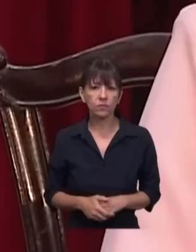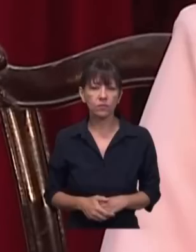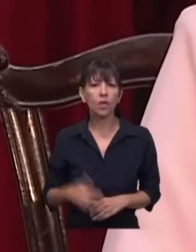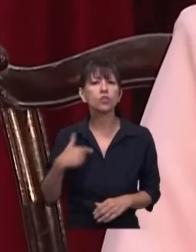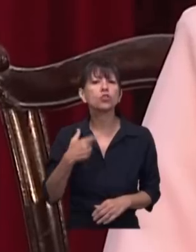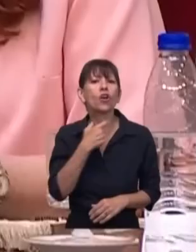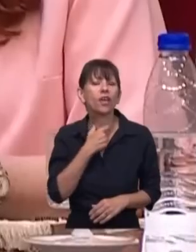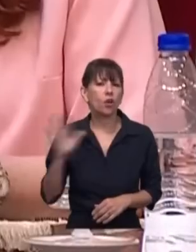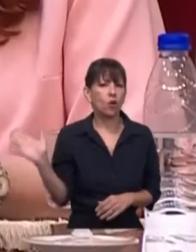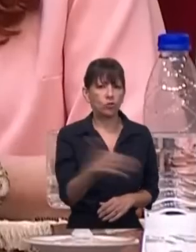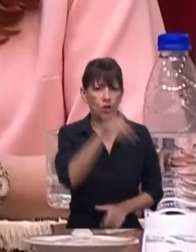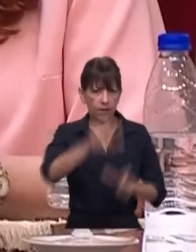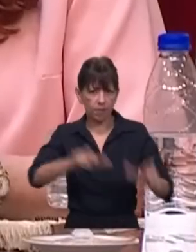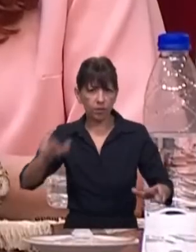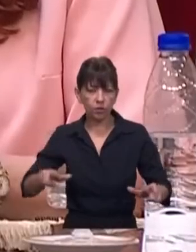Quiero que todos